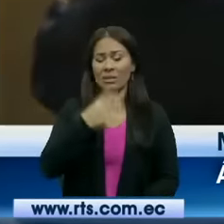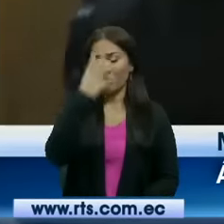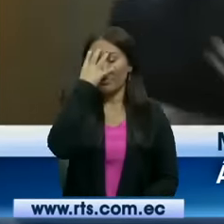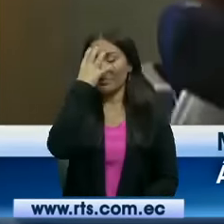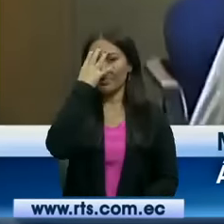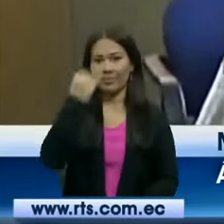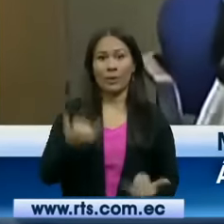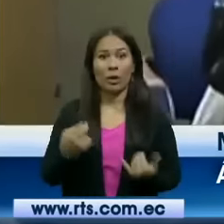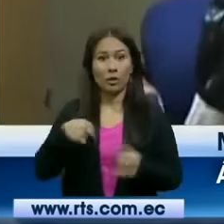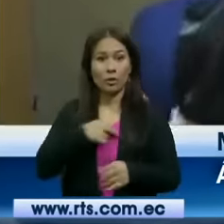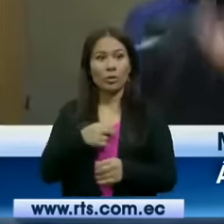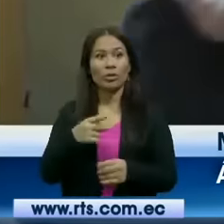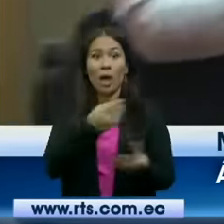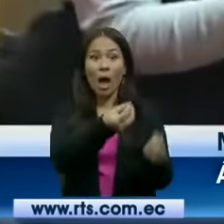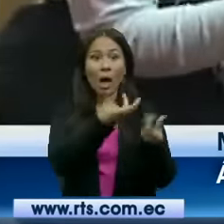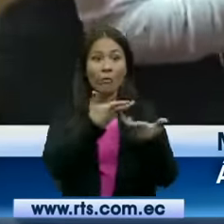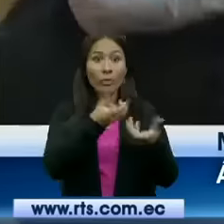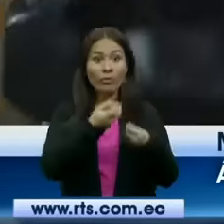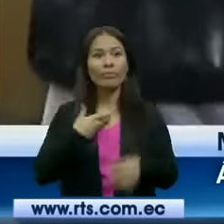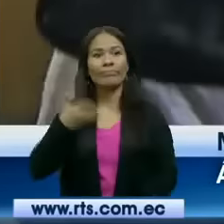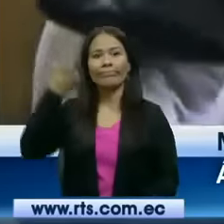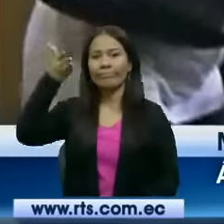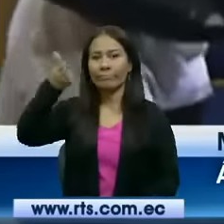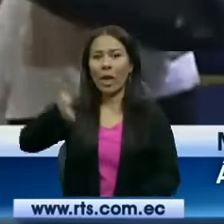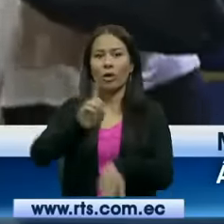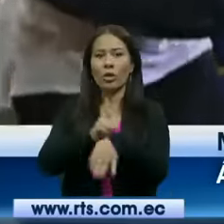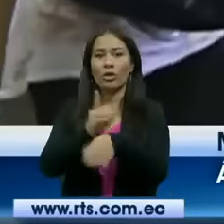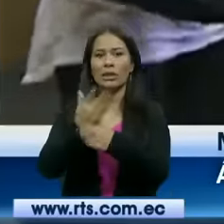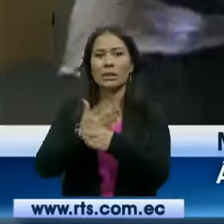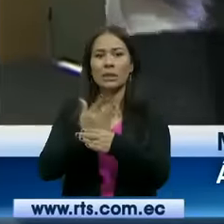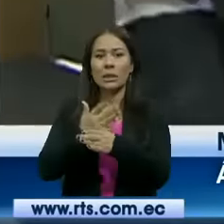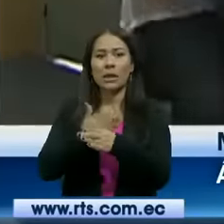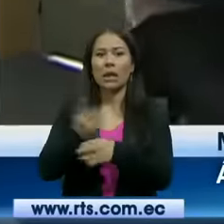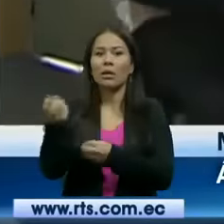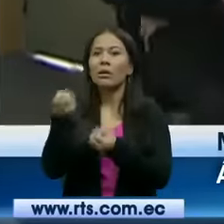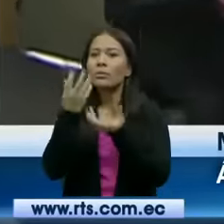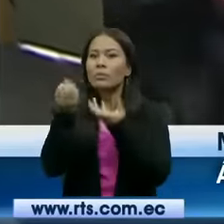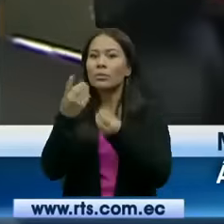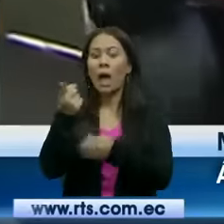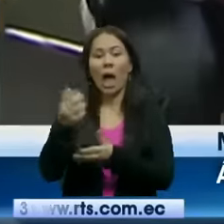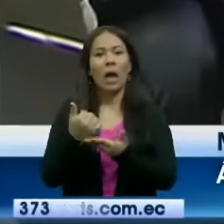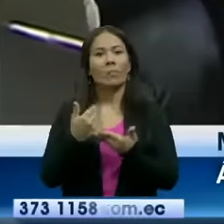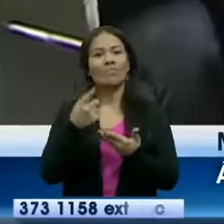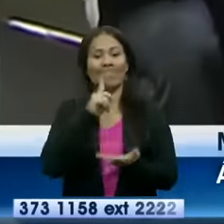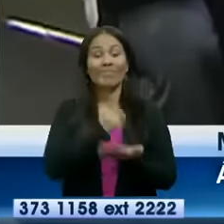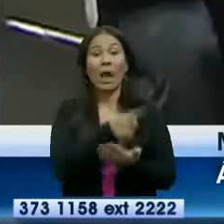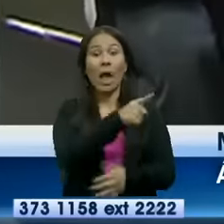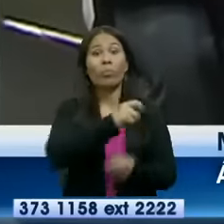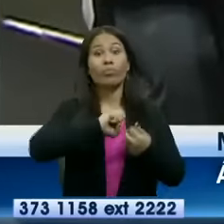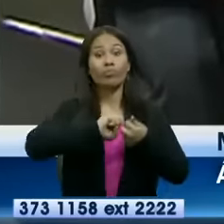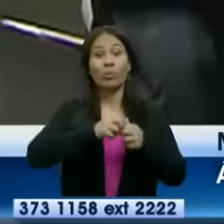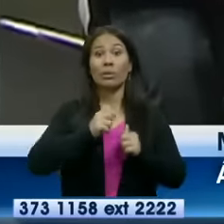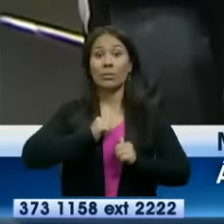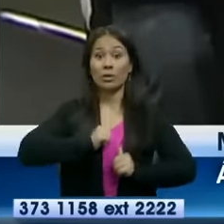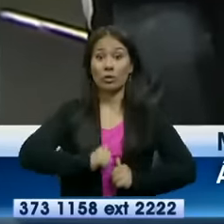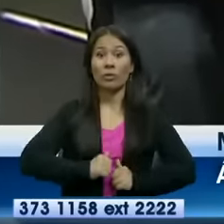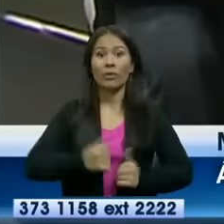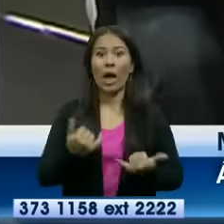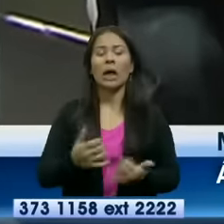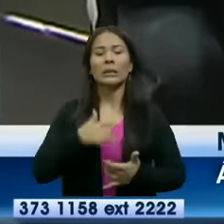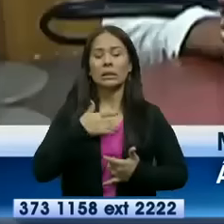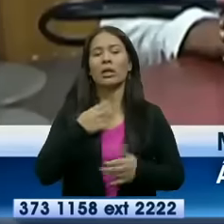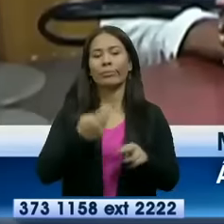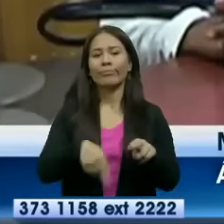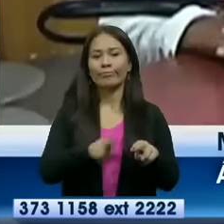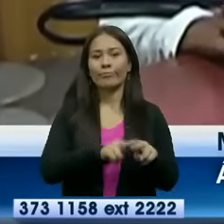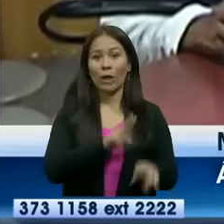la llevamos donde una especialista. Es normal que una persona que ha vivido una situación como la que ha vivido Flor se sienta como se está sintiendo. Ahora,